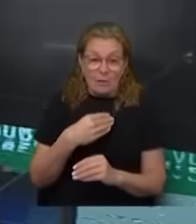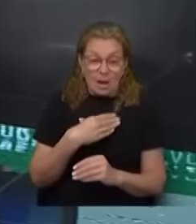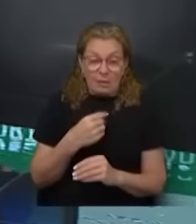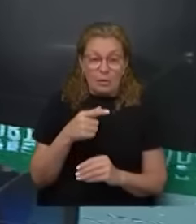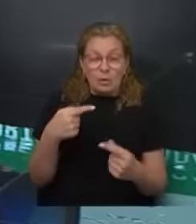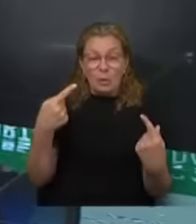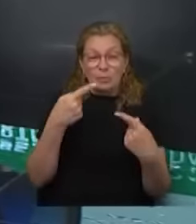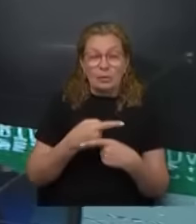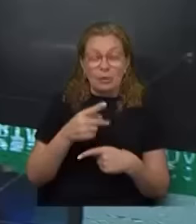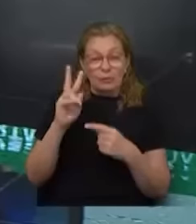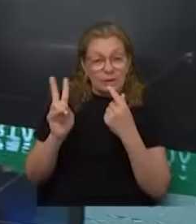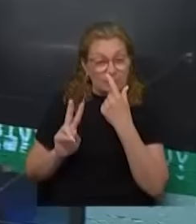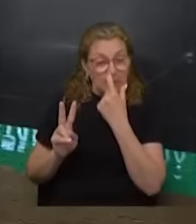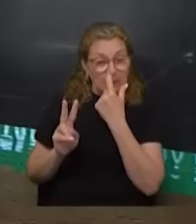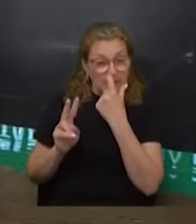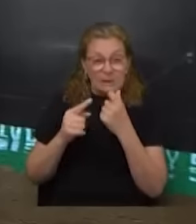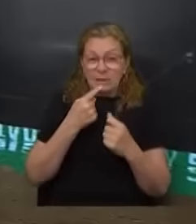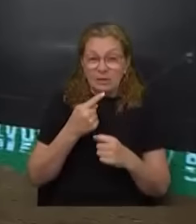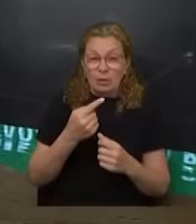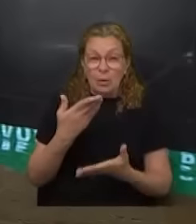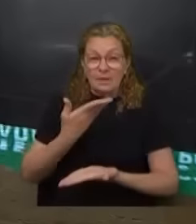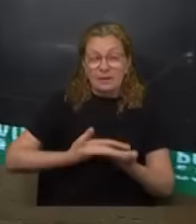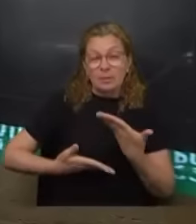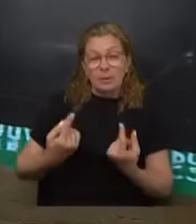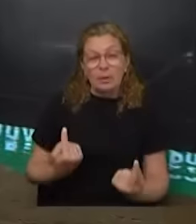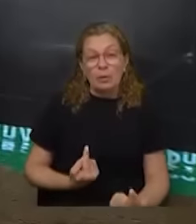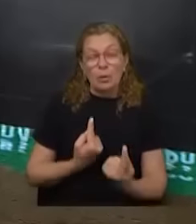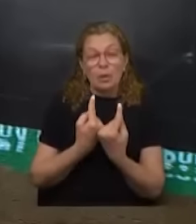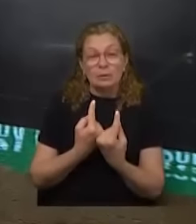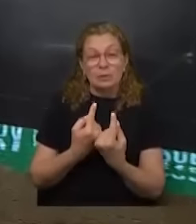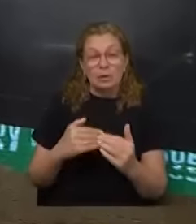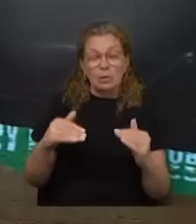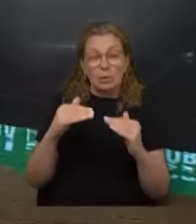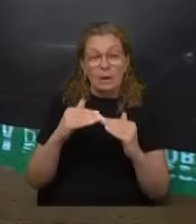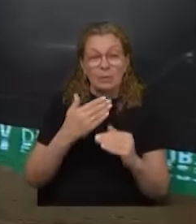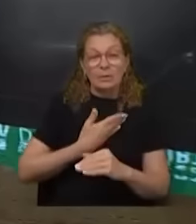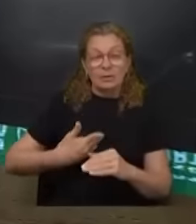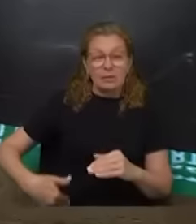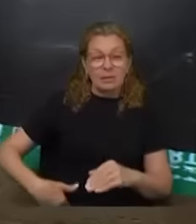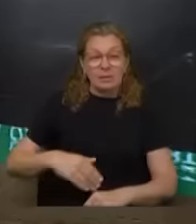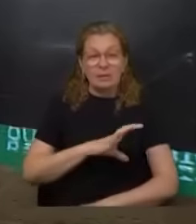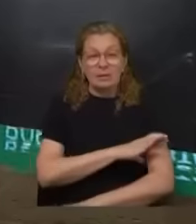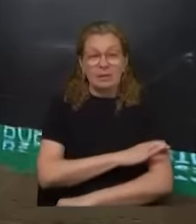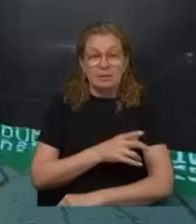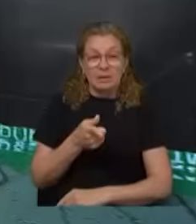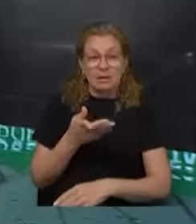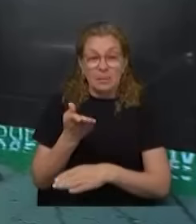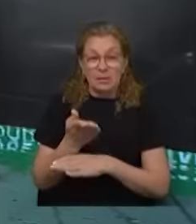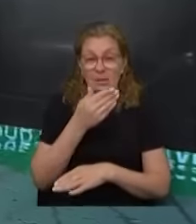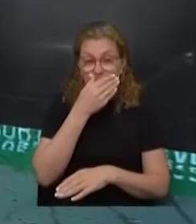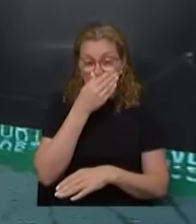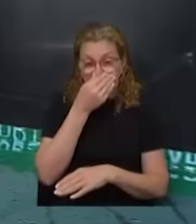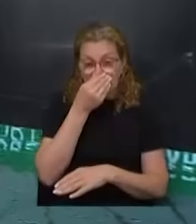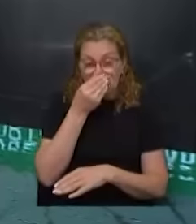y la oposición venezolana y aseguró que participaría de un encuentro similar con el presidenciable sham andori si este se lo pidiera